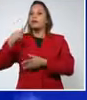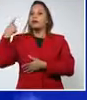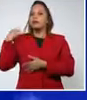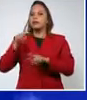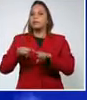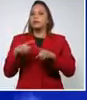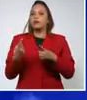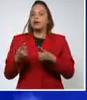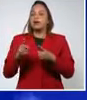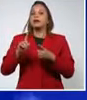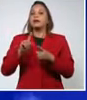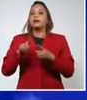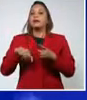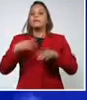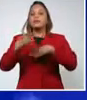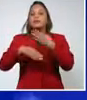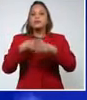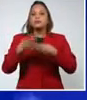el día